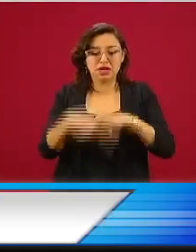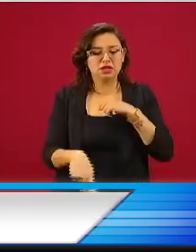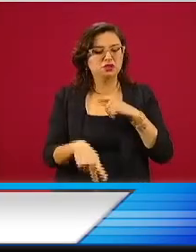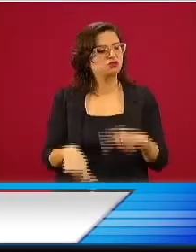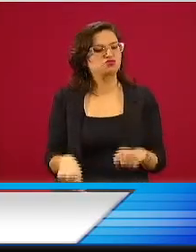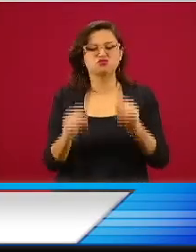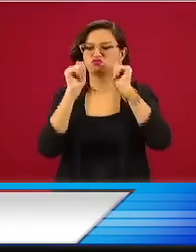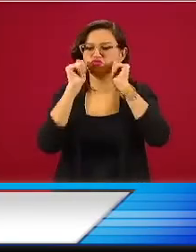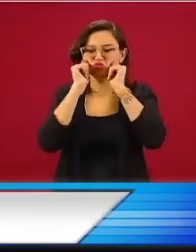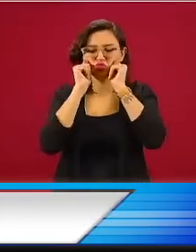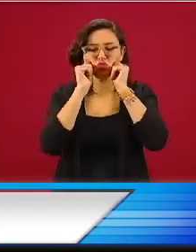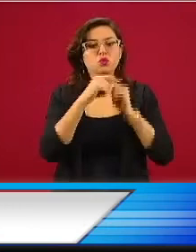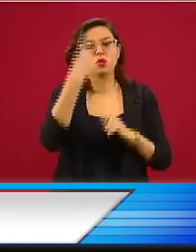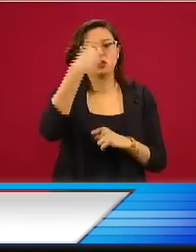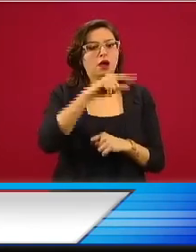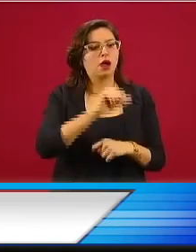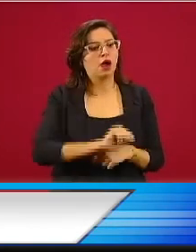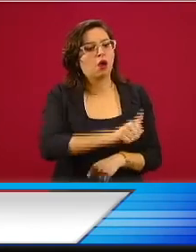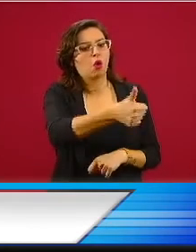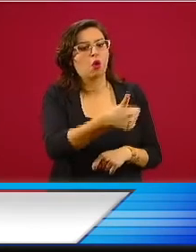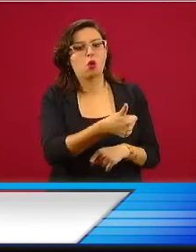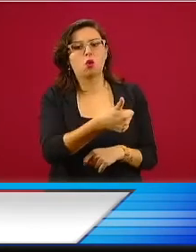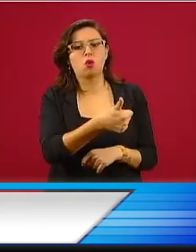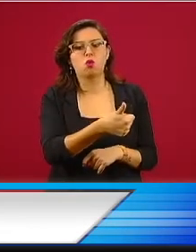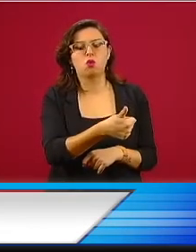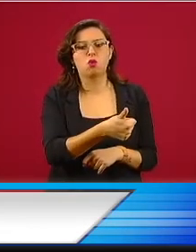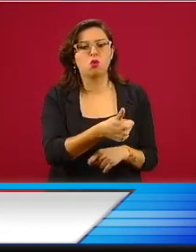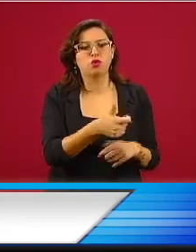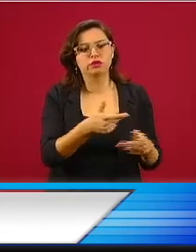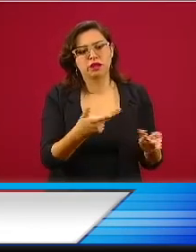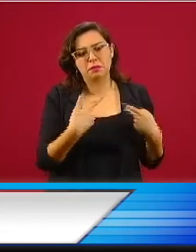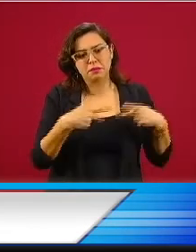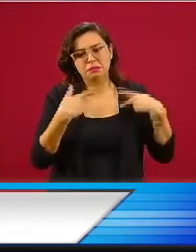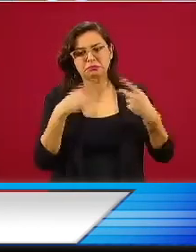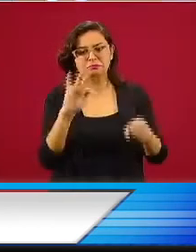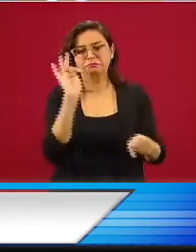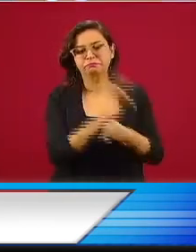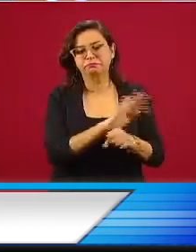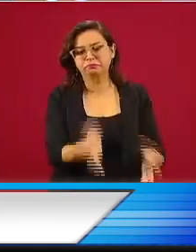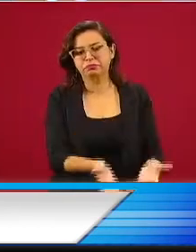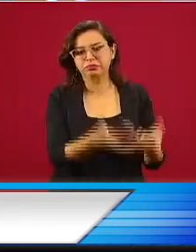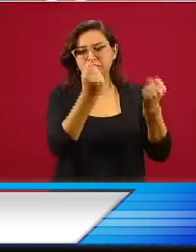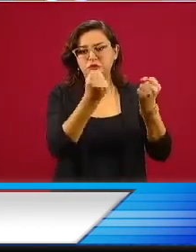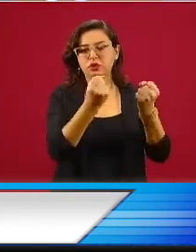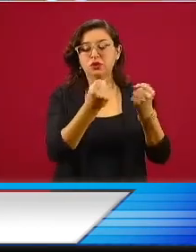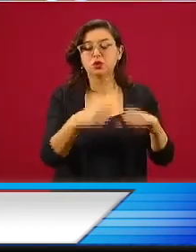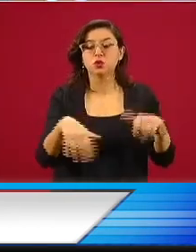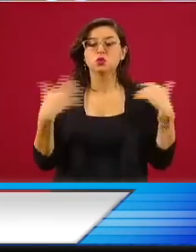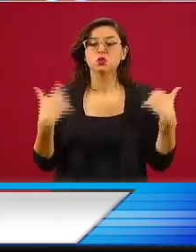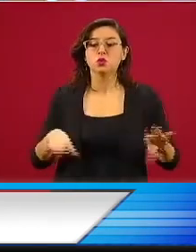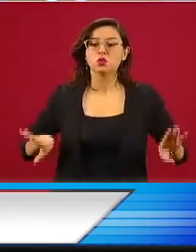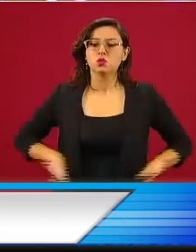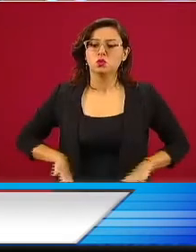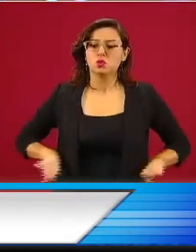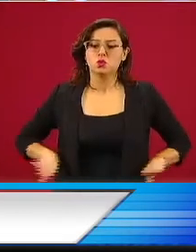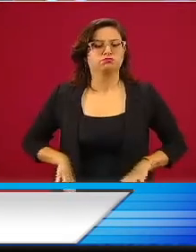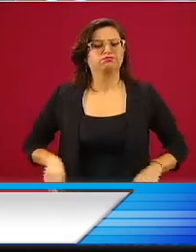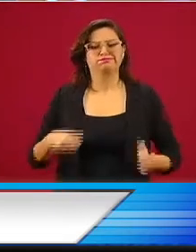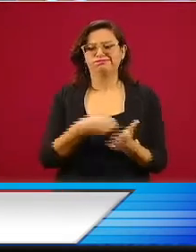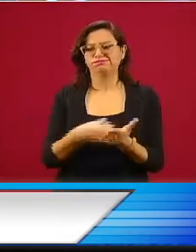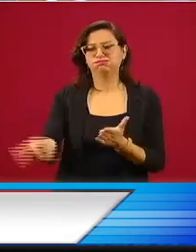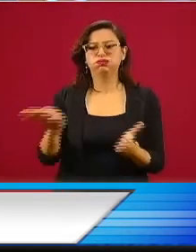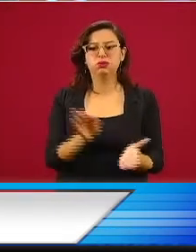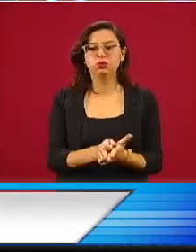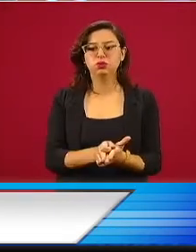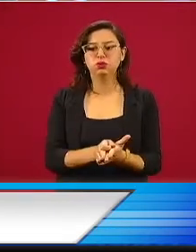el presidente anuncia la salida de capitales debido a que los inversores buscan mayor protección por lo que de manera general se están retirando